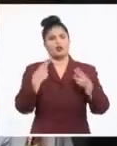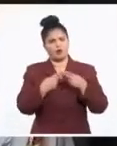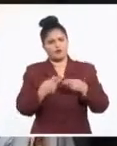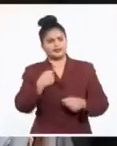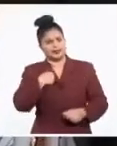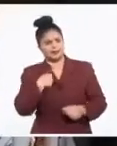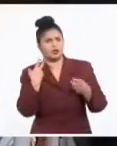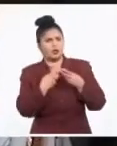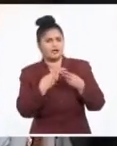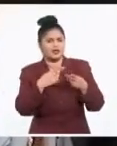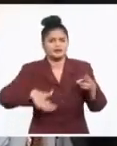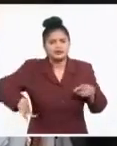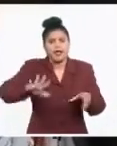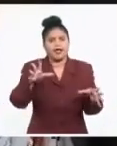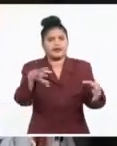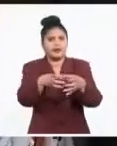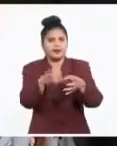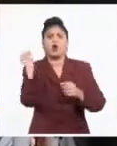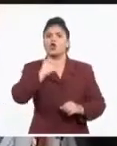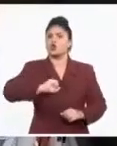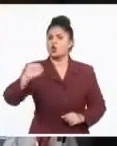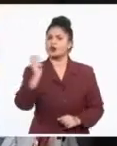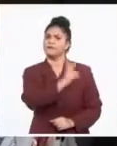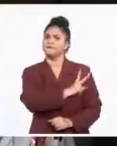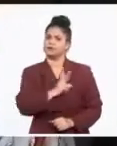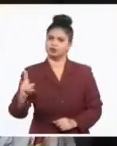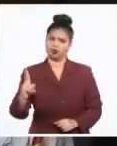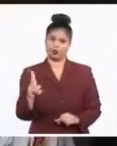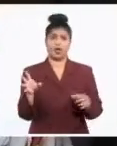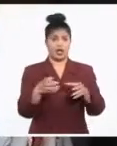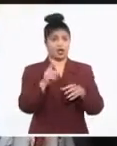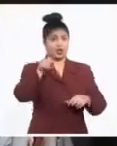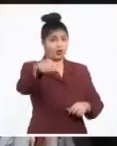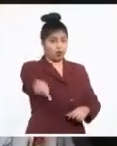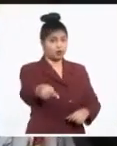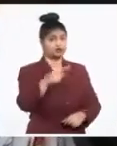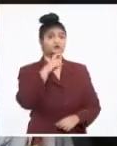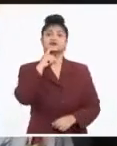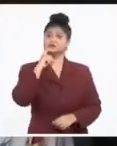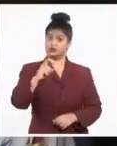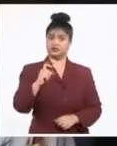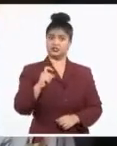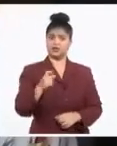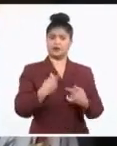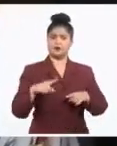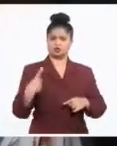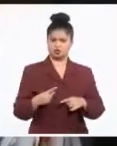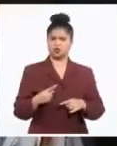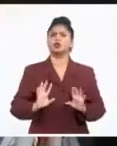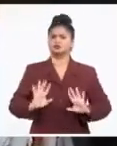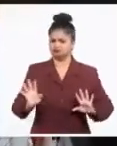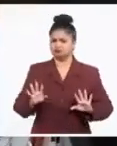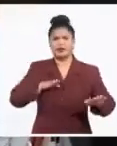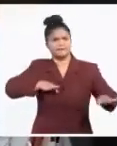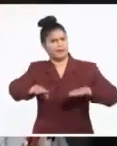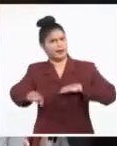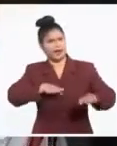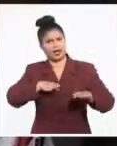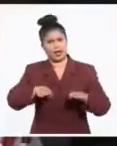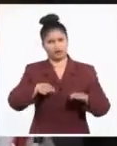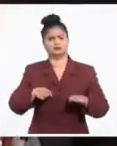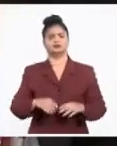esa victoria que tanto necesitamos. Y para nadie es un secreto, es un equipo difícil, pero vamos a salir agresivos y a dejarlo todo por tener ese